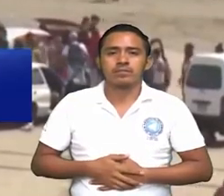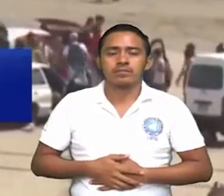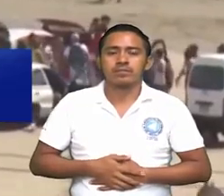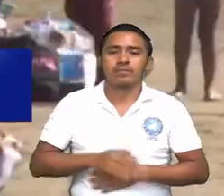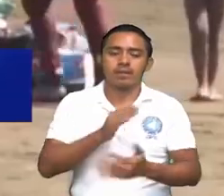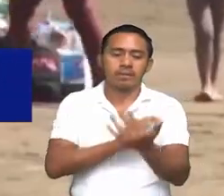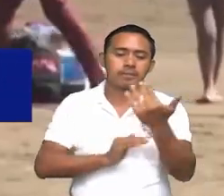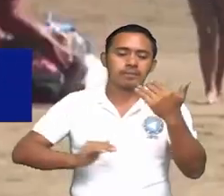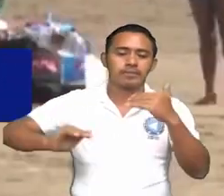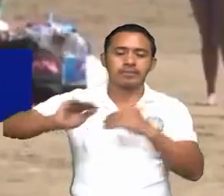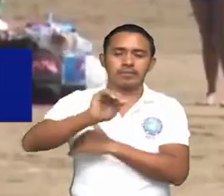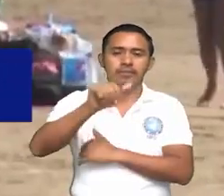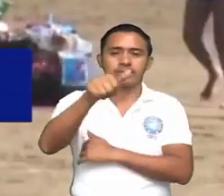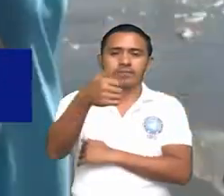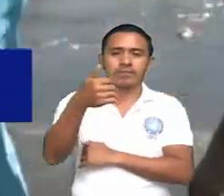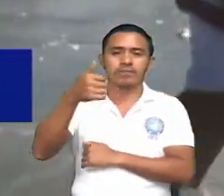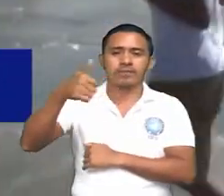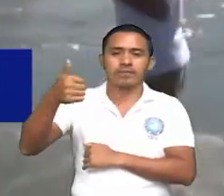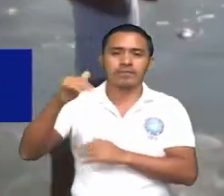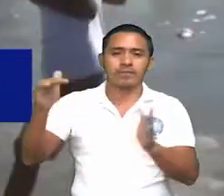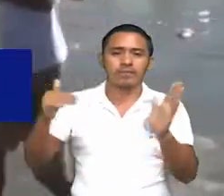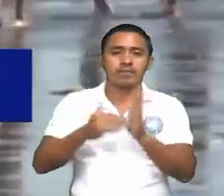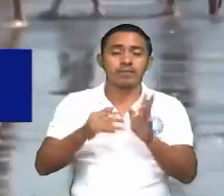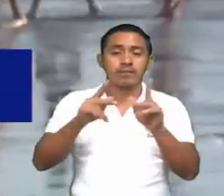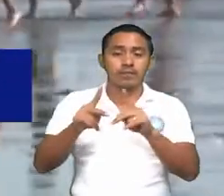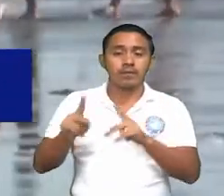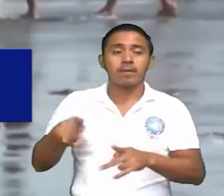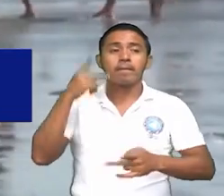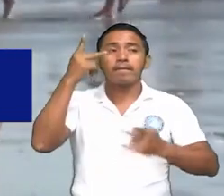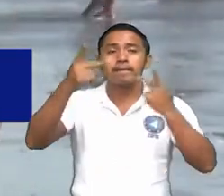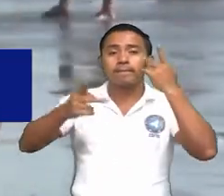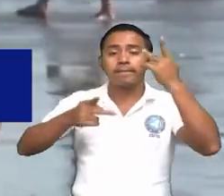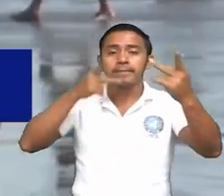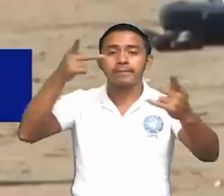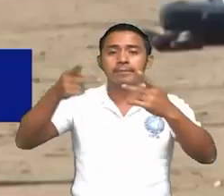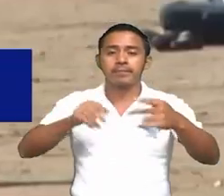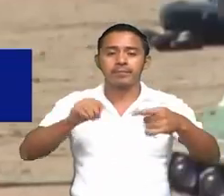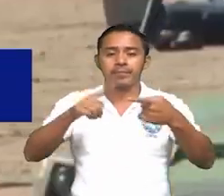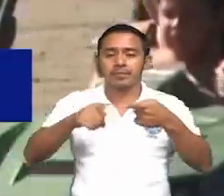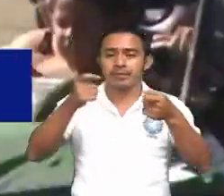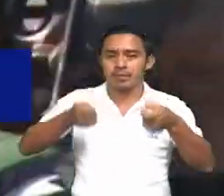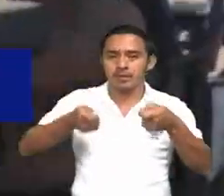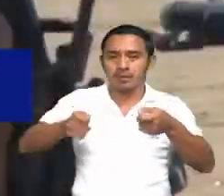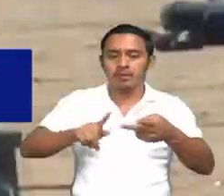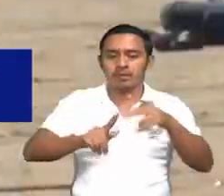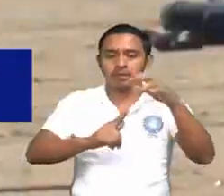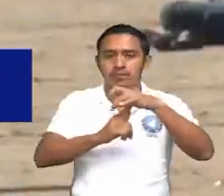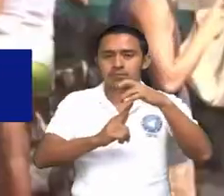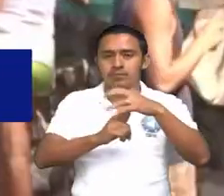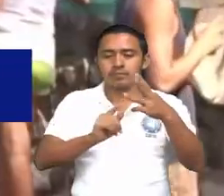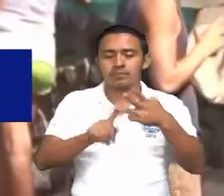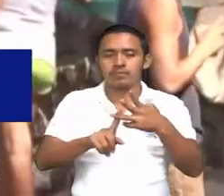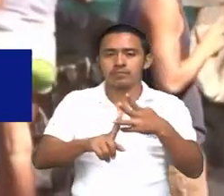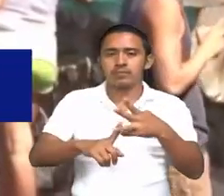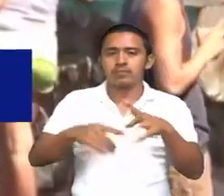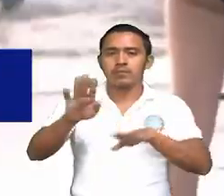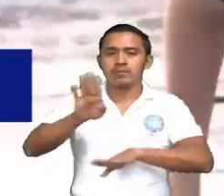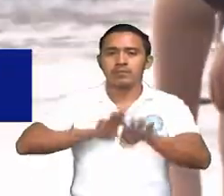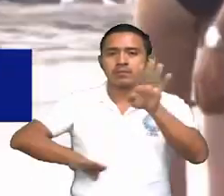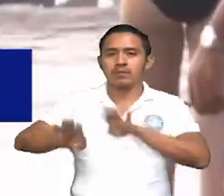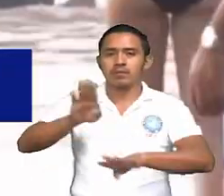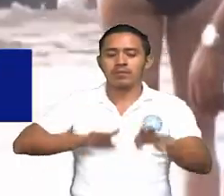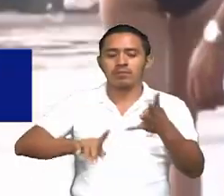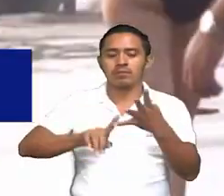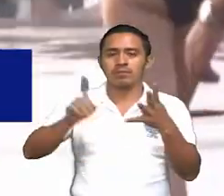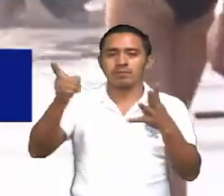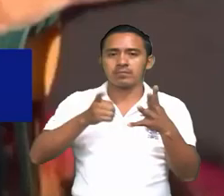Más de 66.000 personas visitaron los centros turísticos de Granada, Pochomil, La Boquita, Giluá, Silonen y